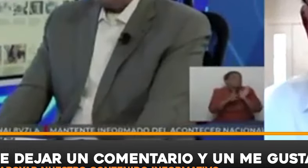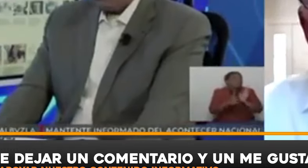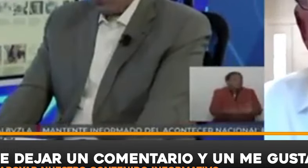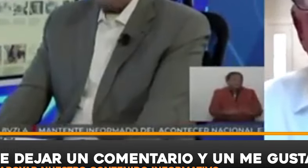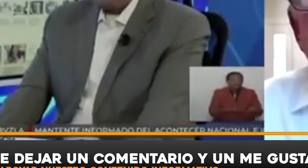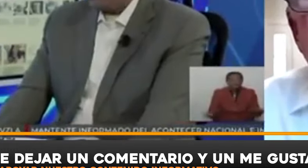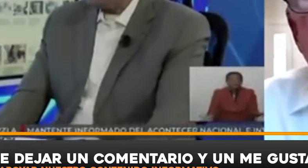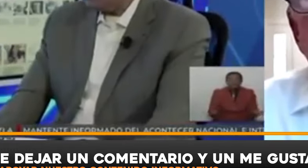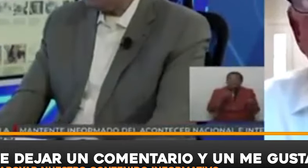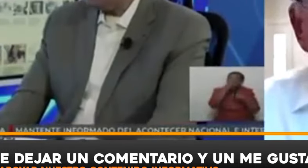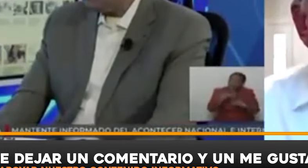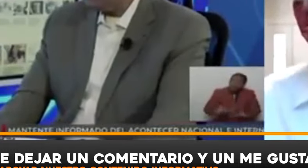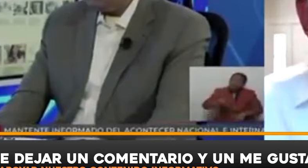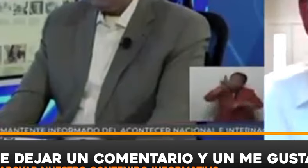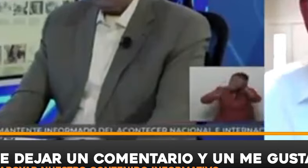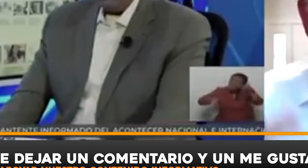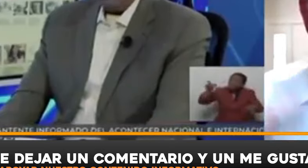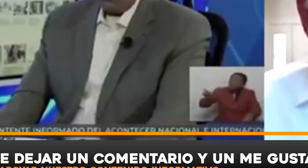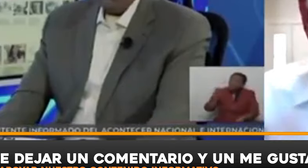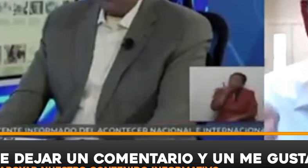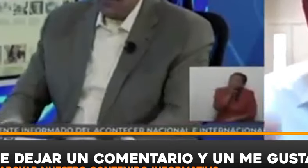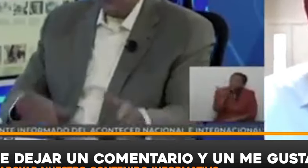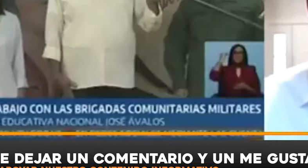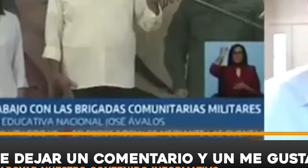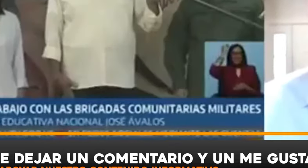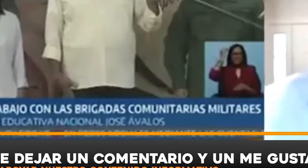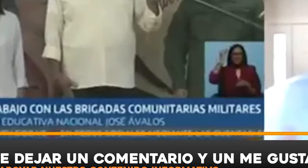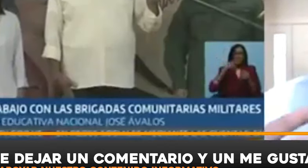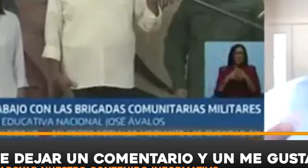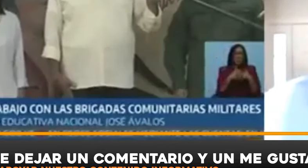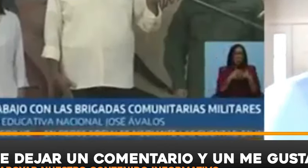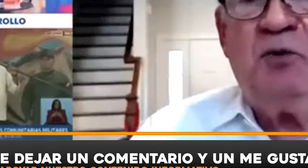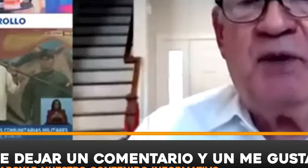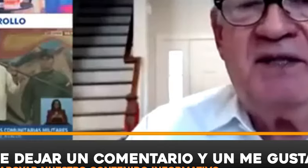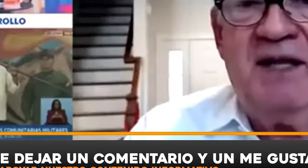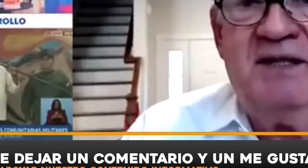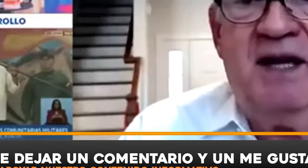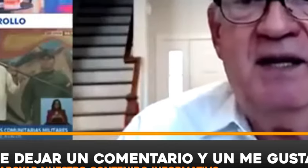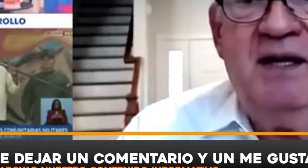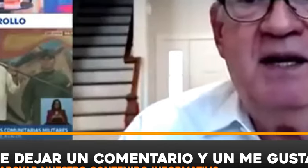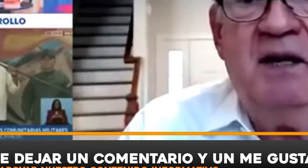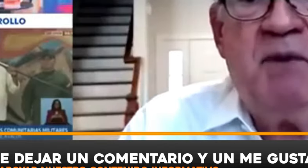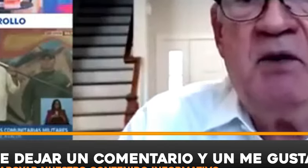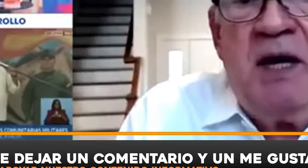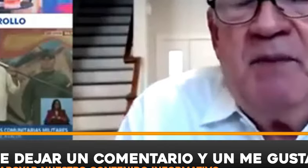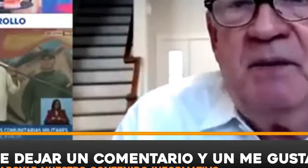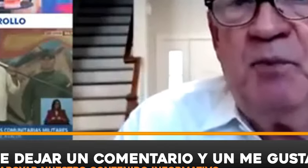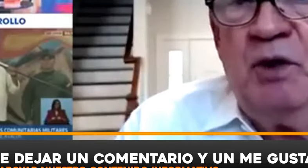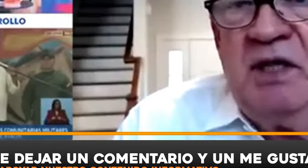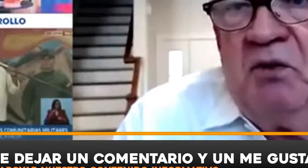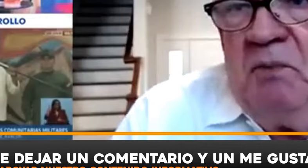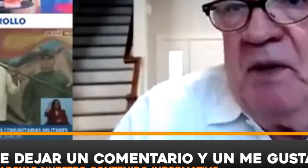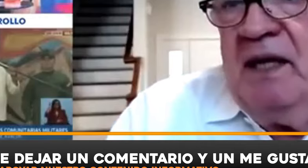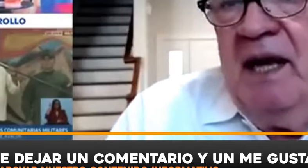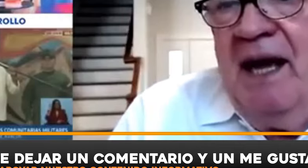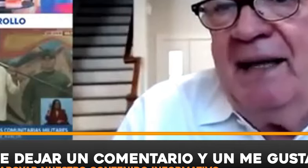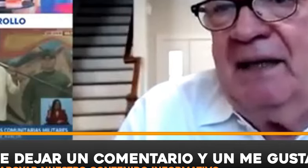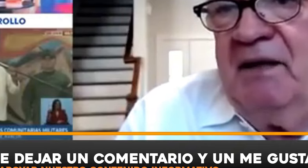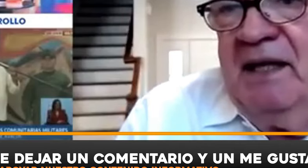ese proyecto político podrían ellos sí normalizar su presencia en el panorama político del